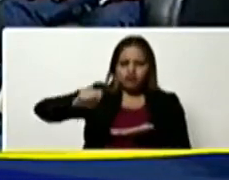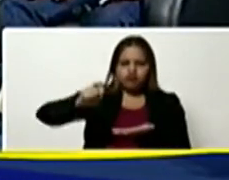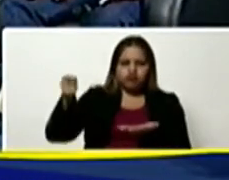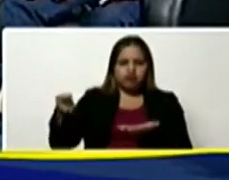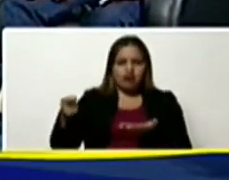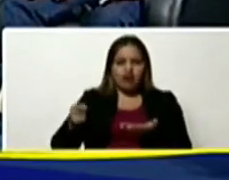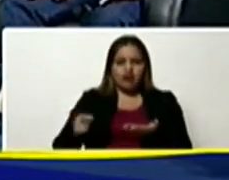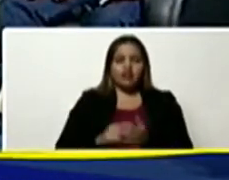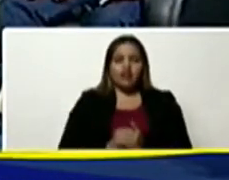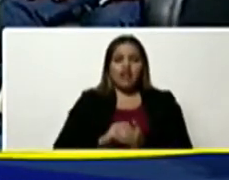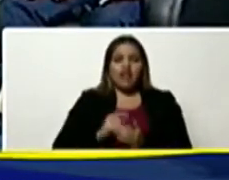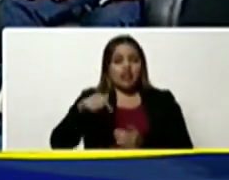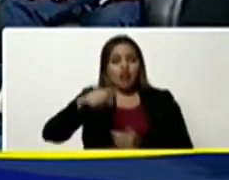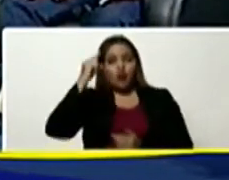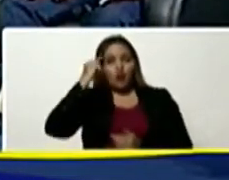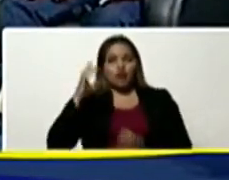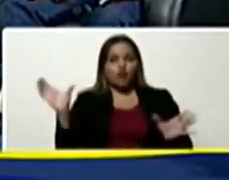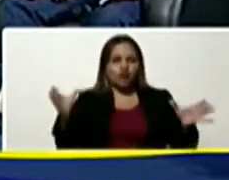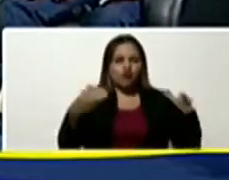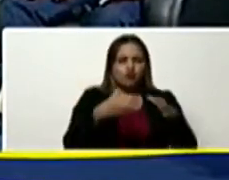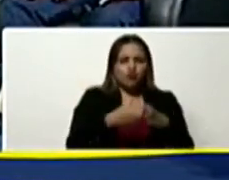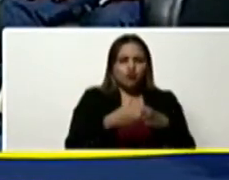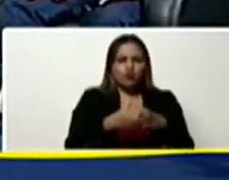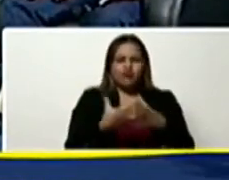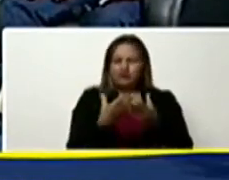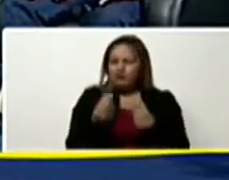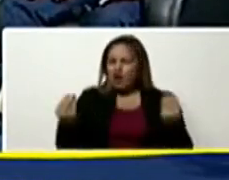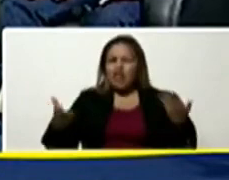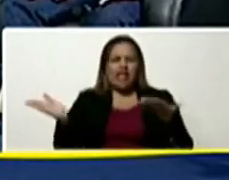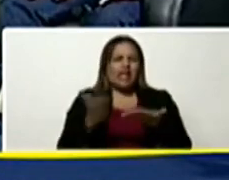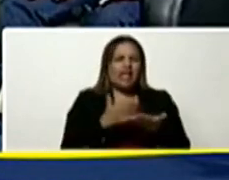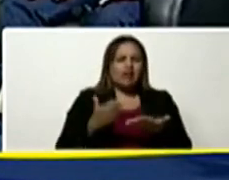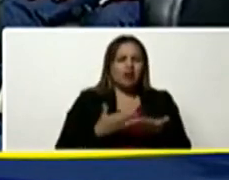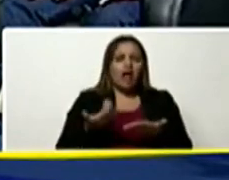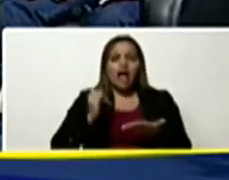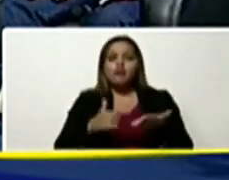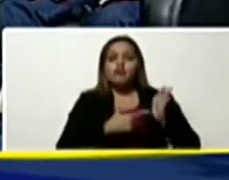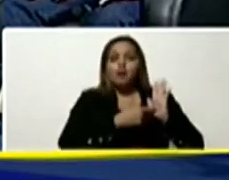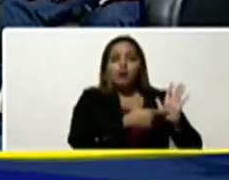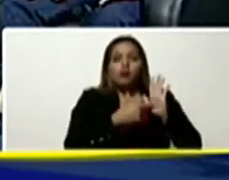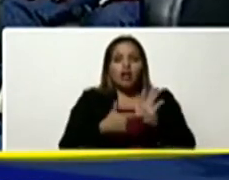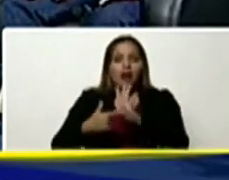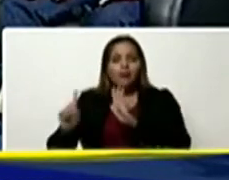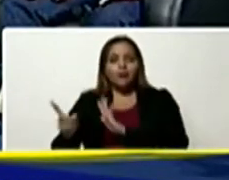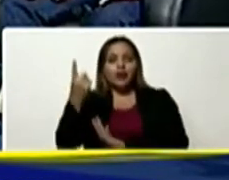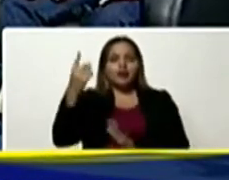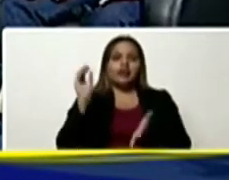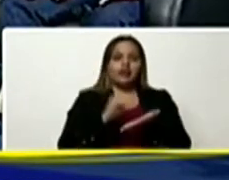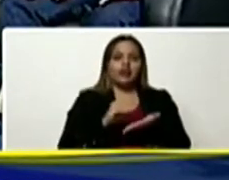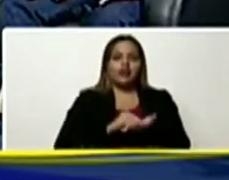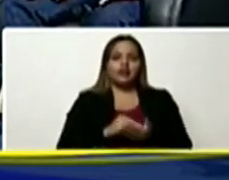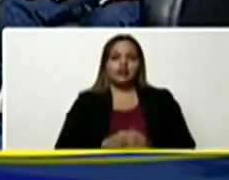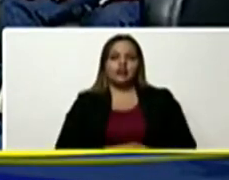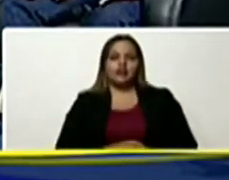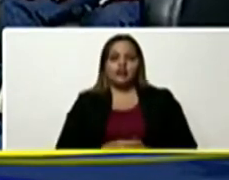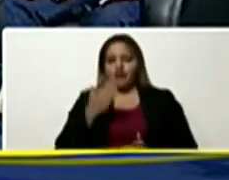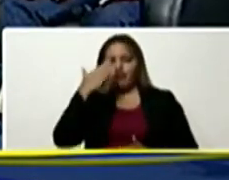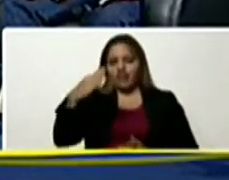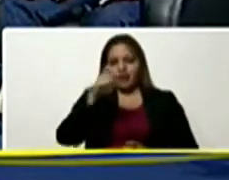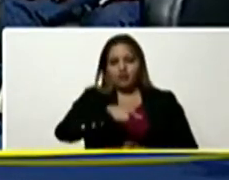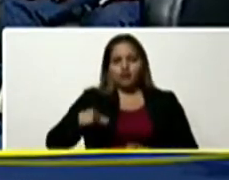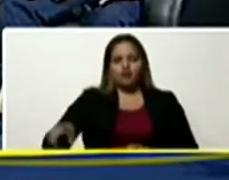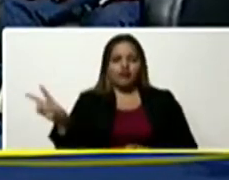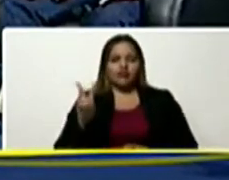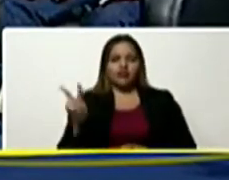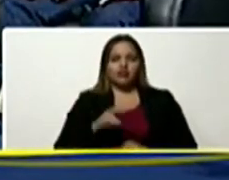hoy. Un grupo de los miles de libros que serán presentados por primera vez ante el público